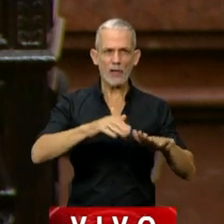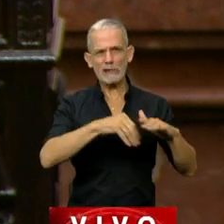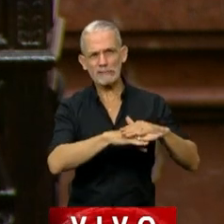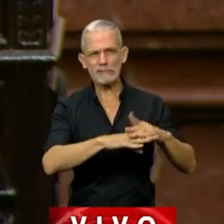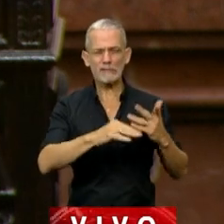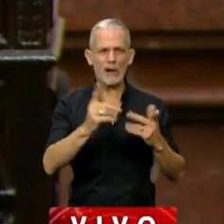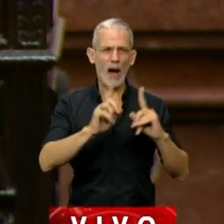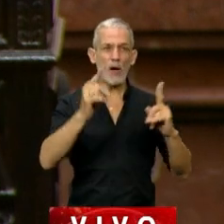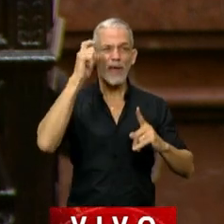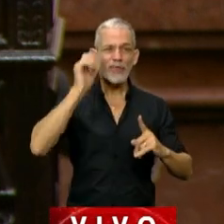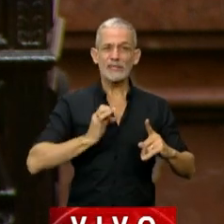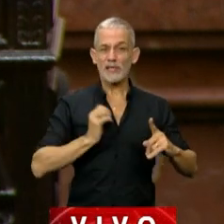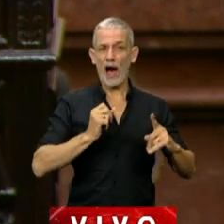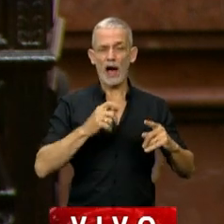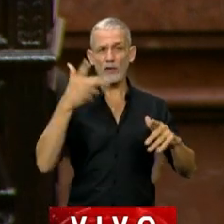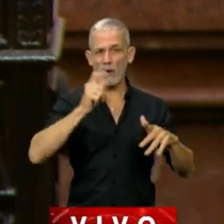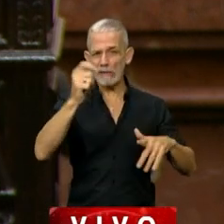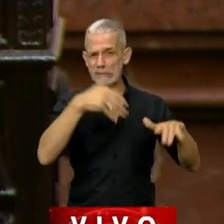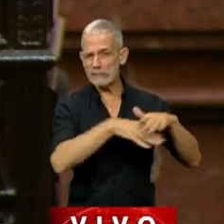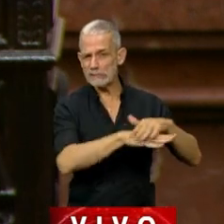en algunos casos 10 años,